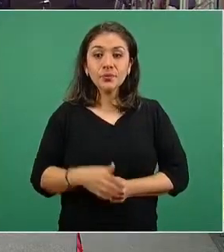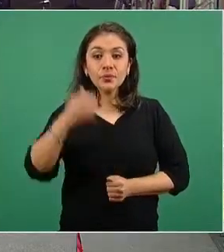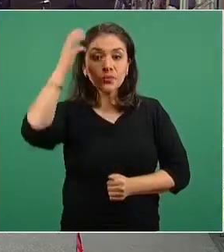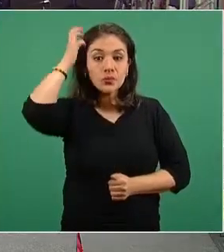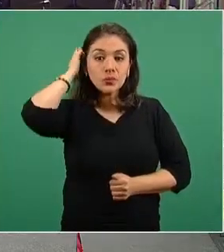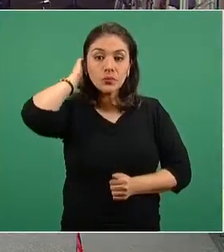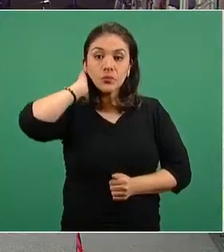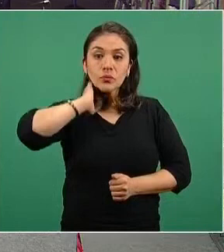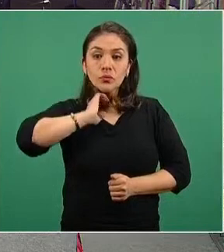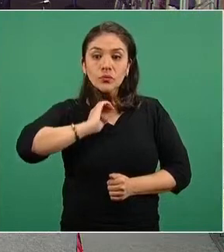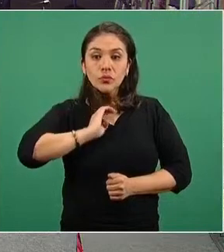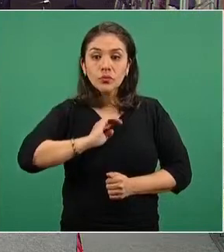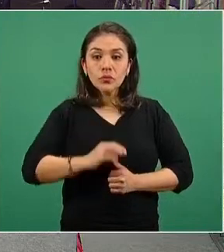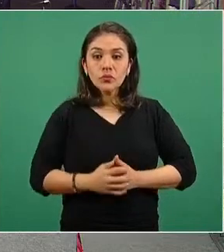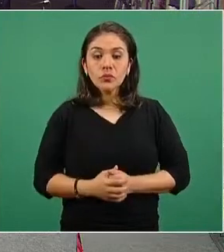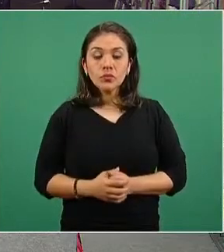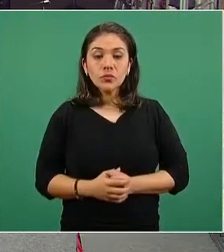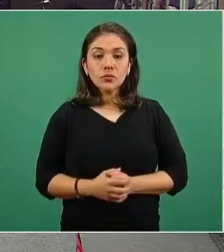Alba.